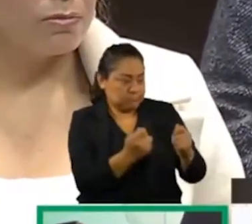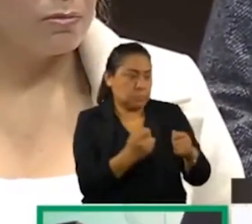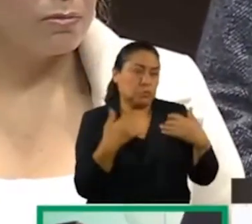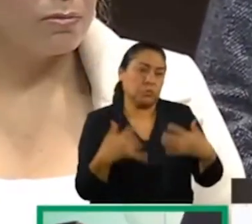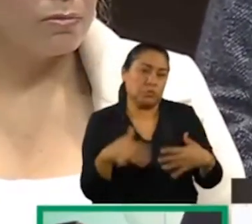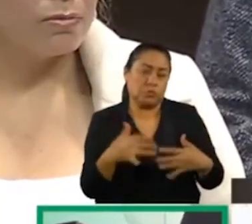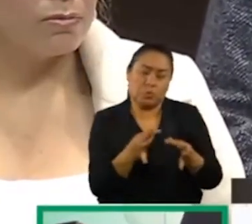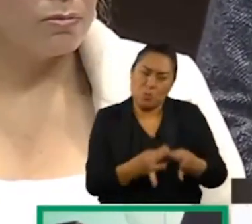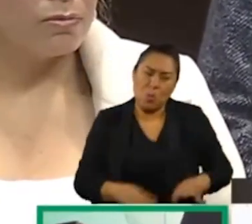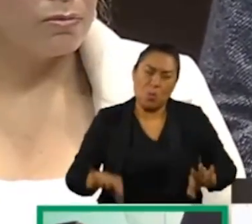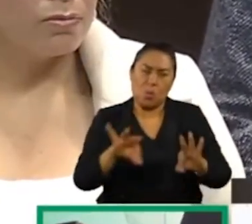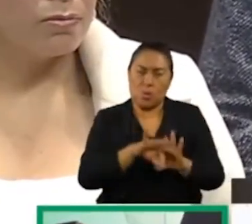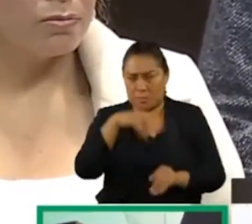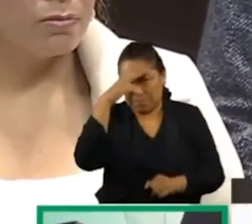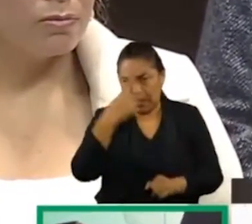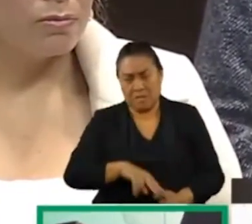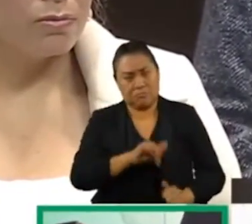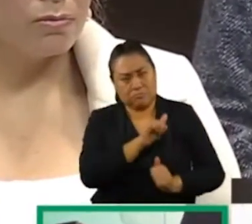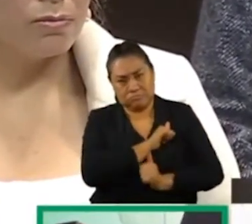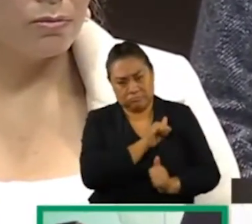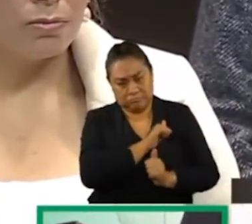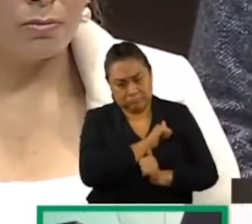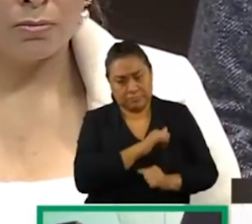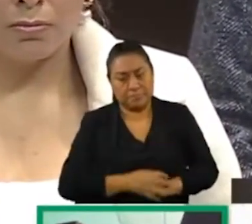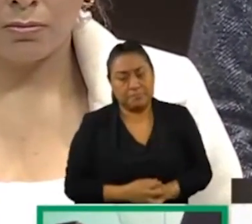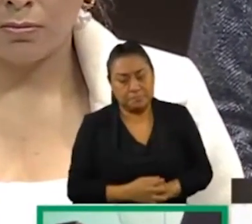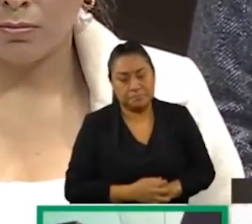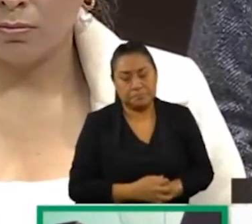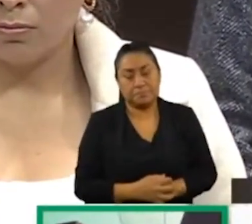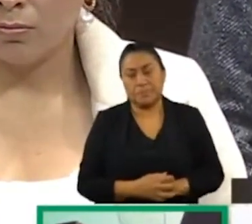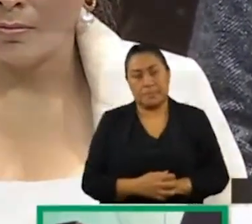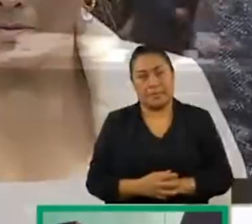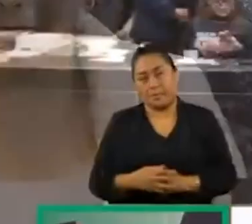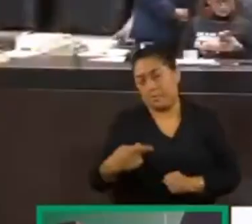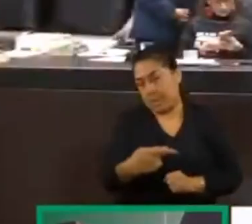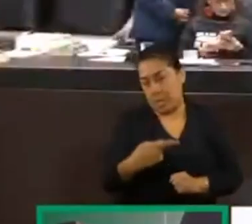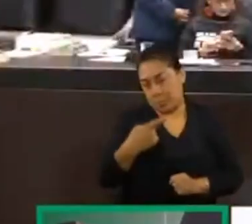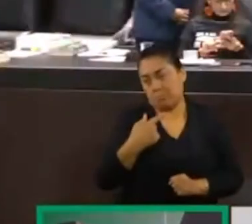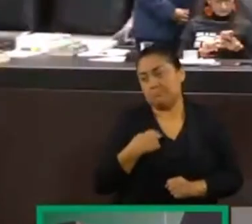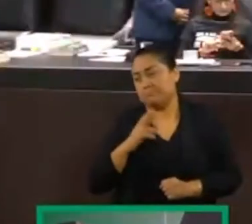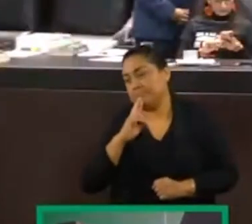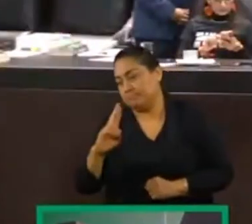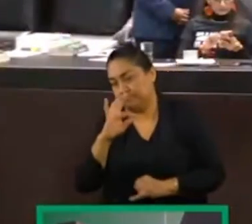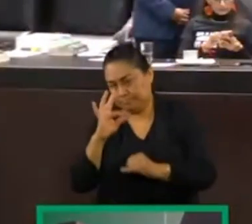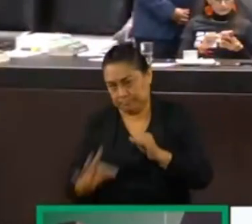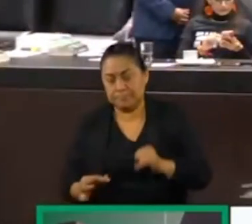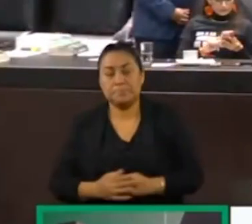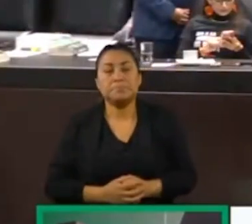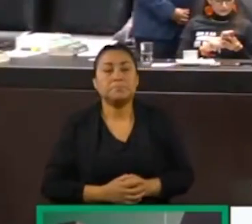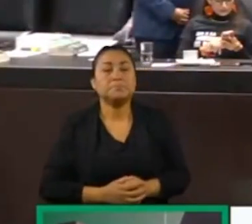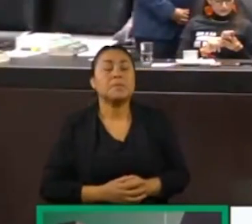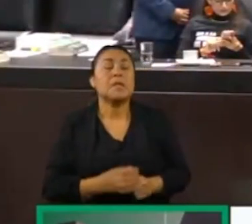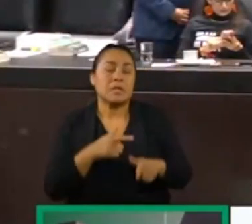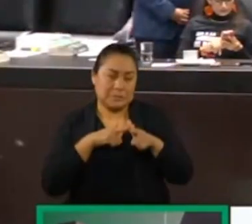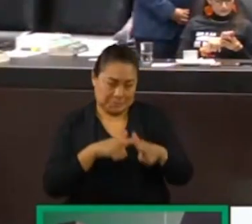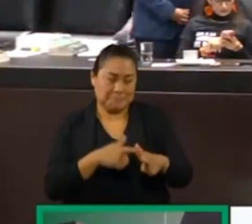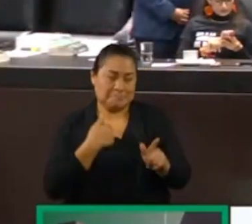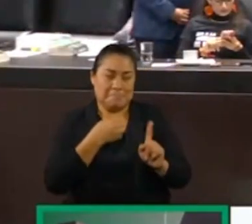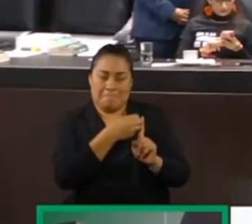ejército mexicano. Concluí la pregunta. Gracias. Continúe su intervención.